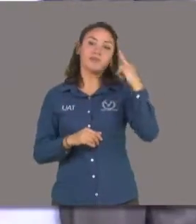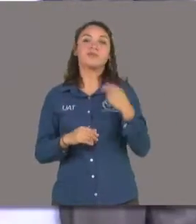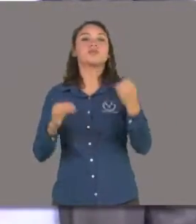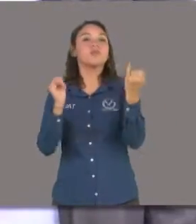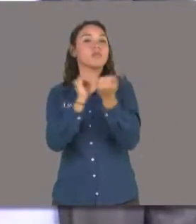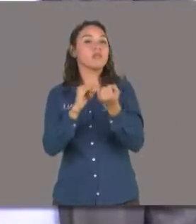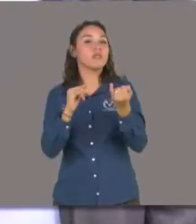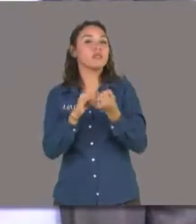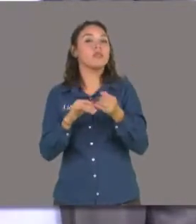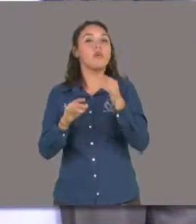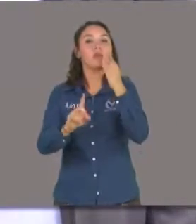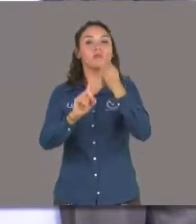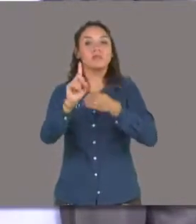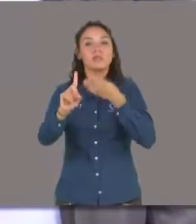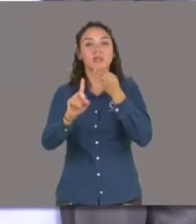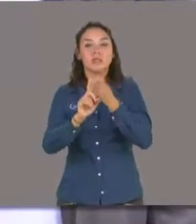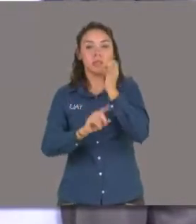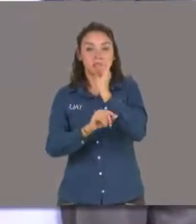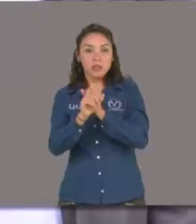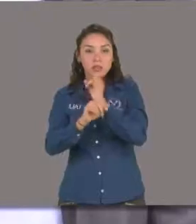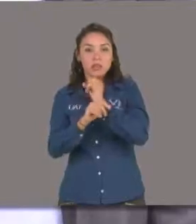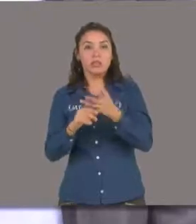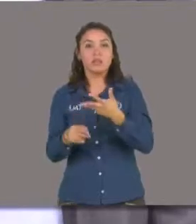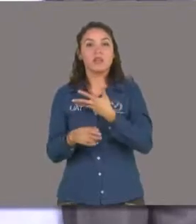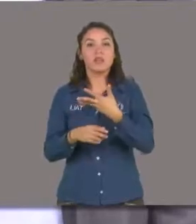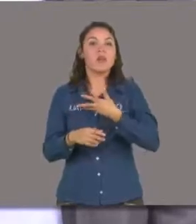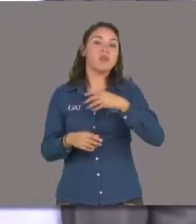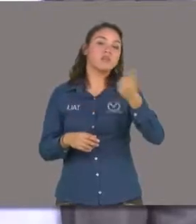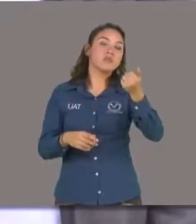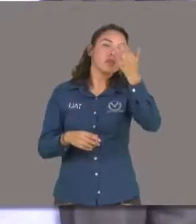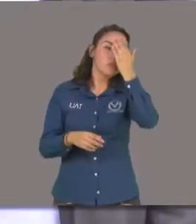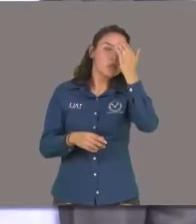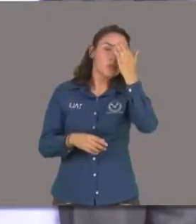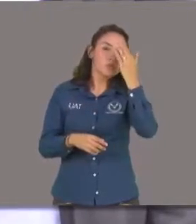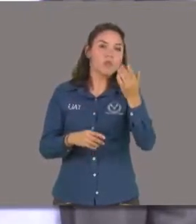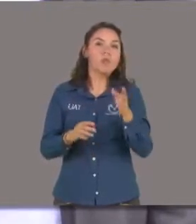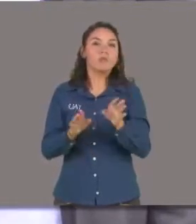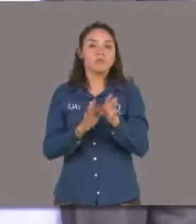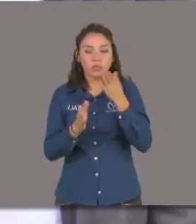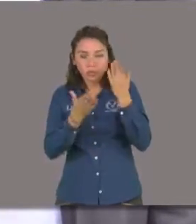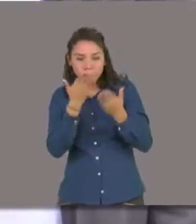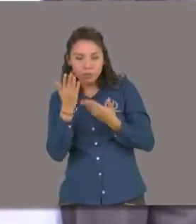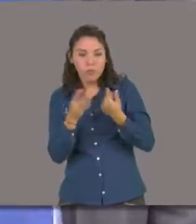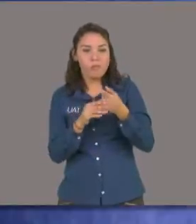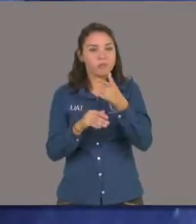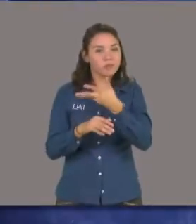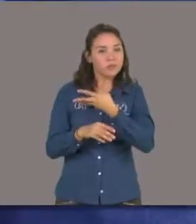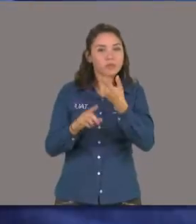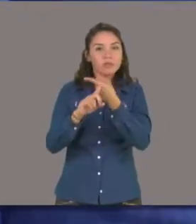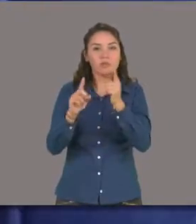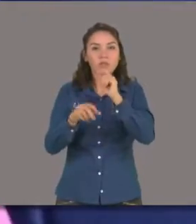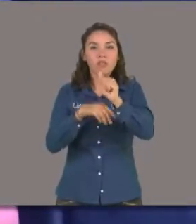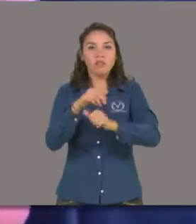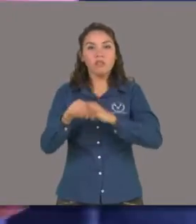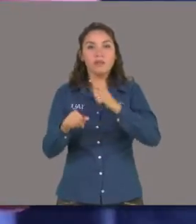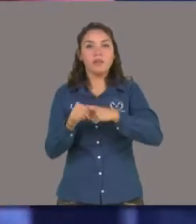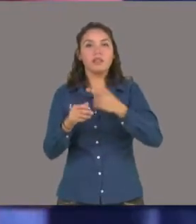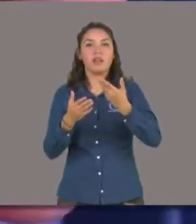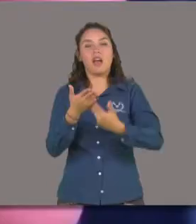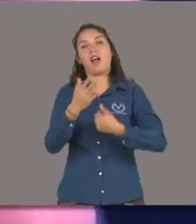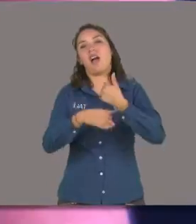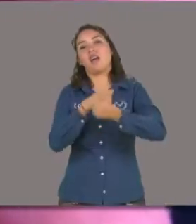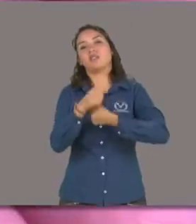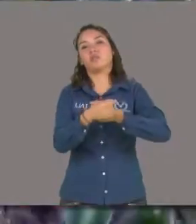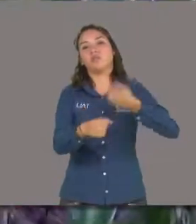colaboración entre especialistas rusos y mexicanos. Entre los objetivos de esta